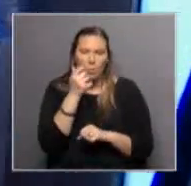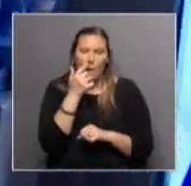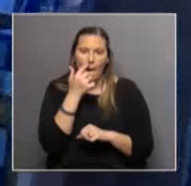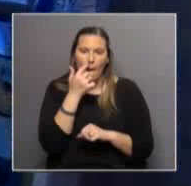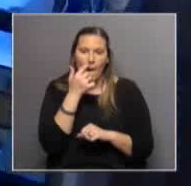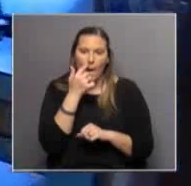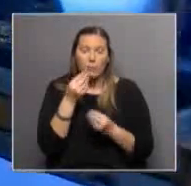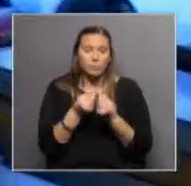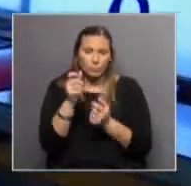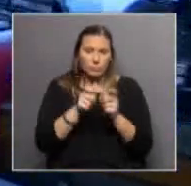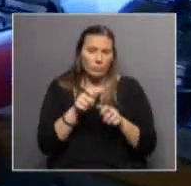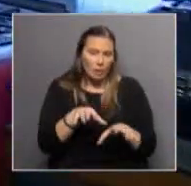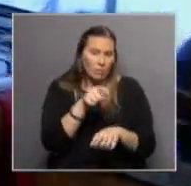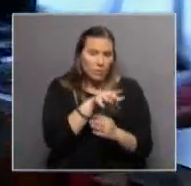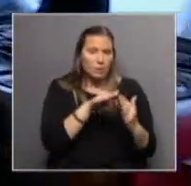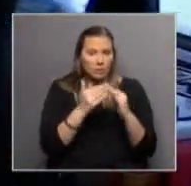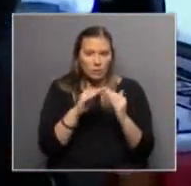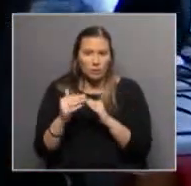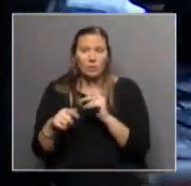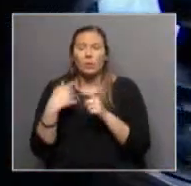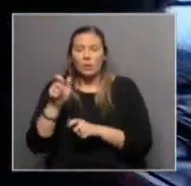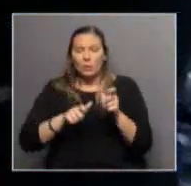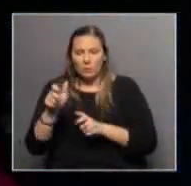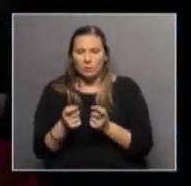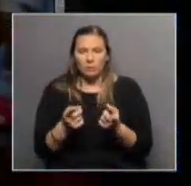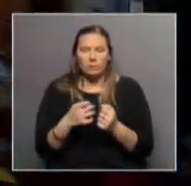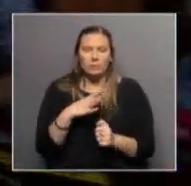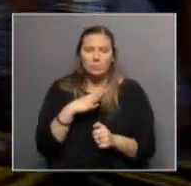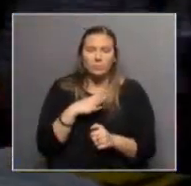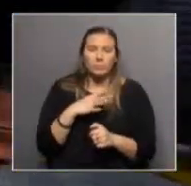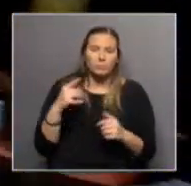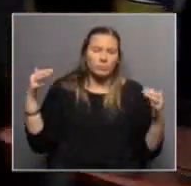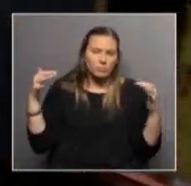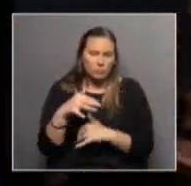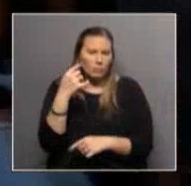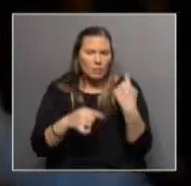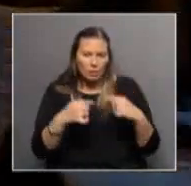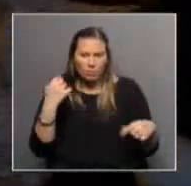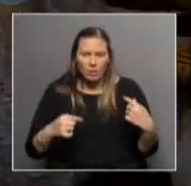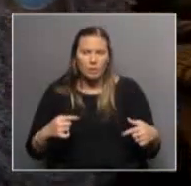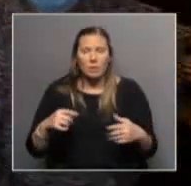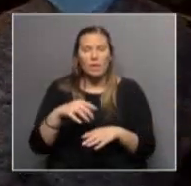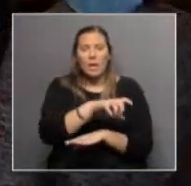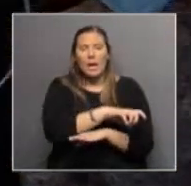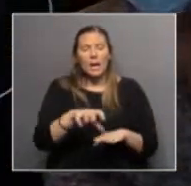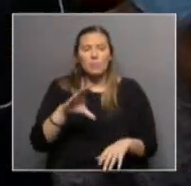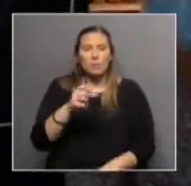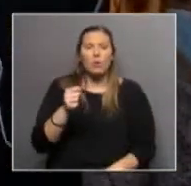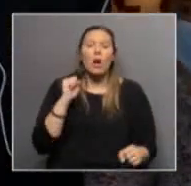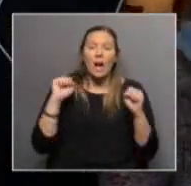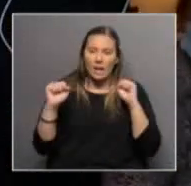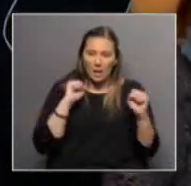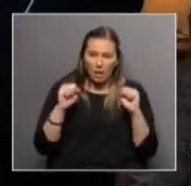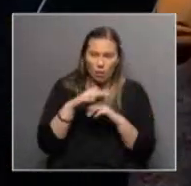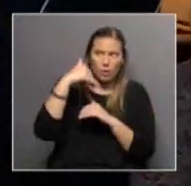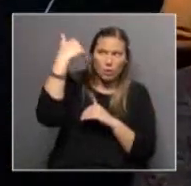ahí, también gente de la zona con muchas necesidades. ¿No, Rosa? Viene gente de todos lados. Te digo que te puedo decir que vienen hasta de Camino Carrasco, del otro lado de allá,